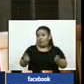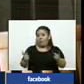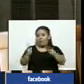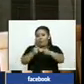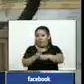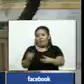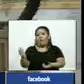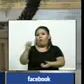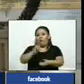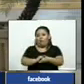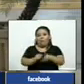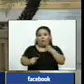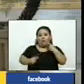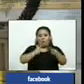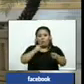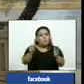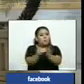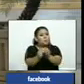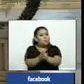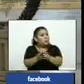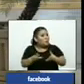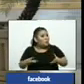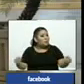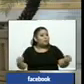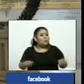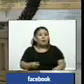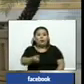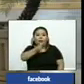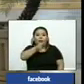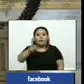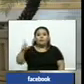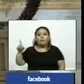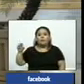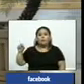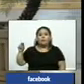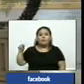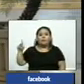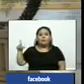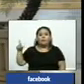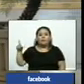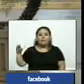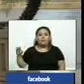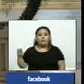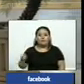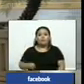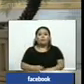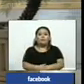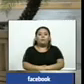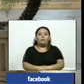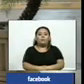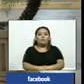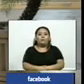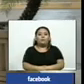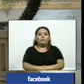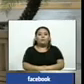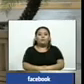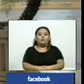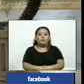vuelvan al diálogo para resolver el conflicto. Donaldo Hernández, Voz de América, Managua.